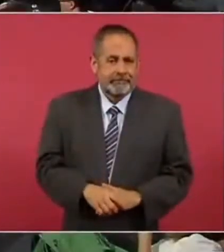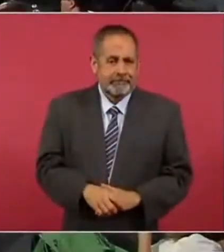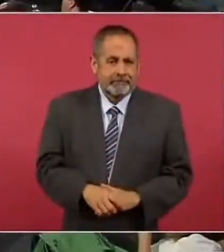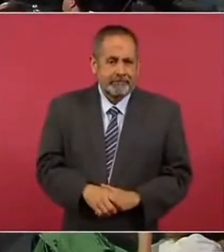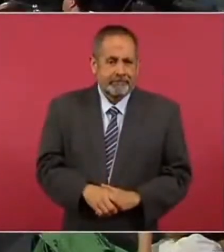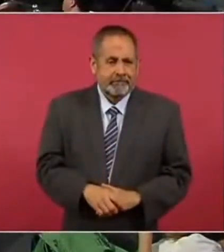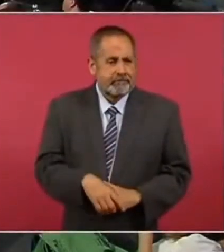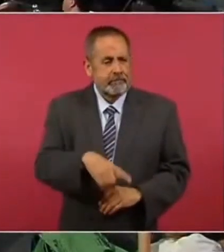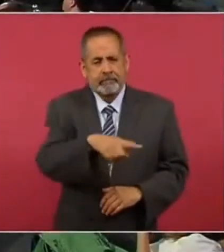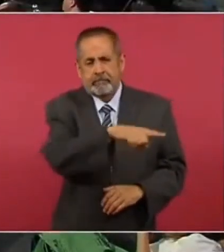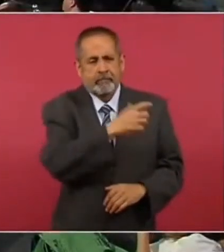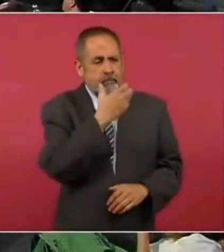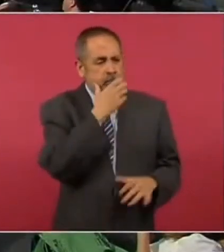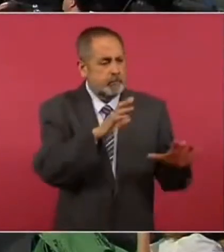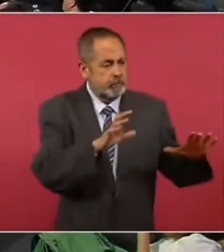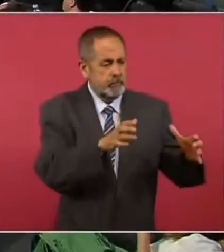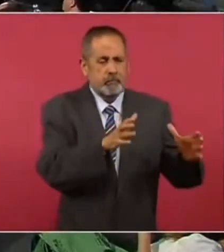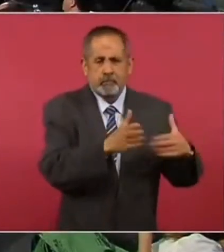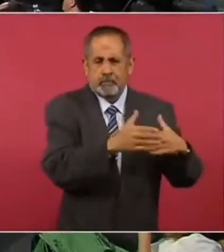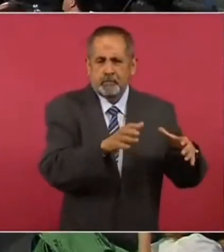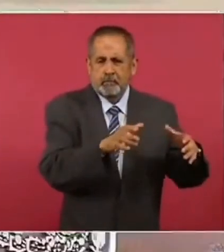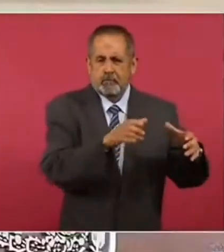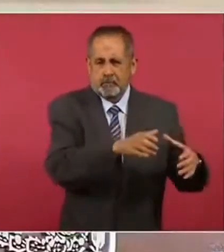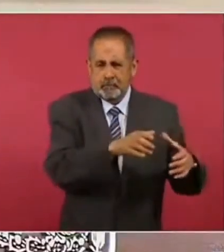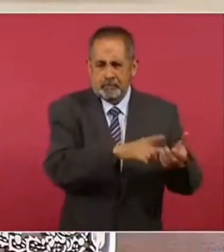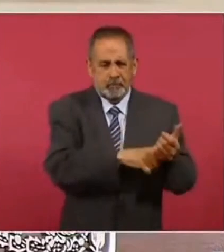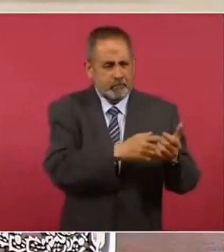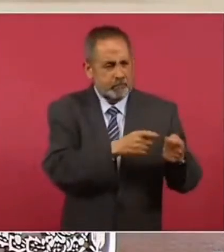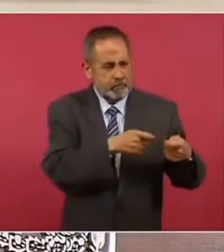el bloque conservador